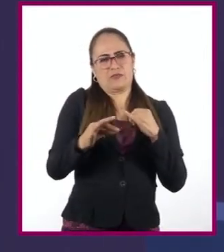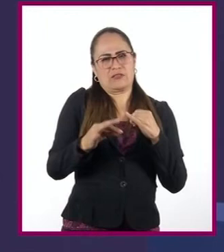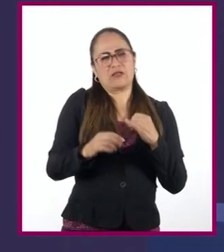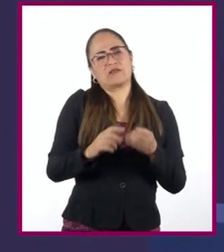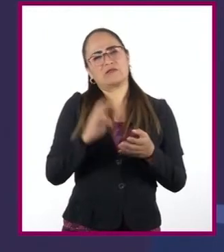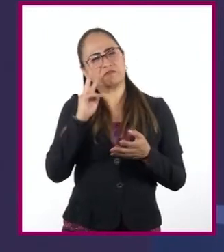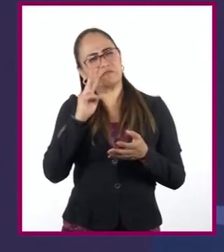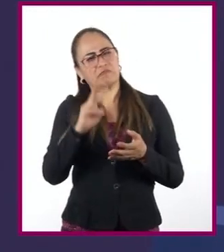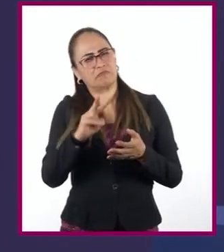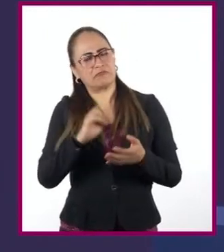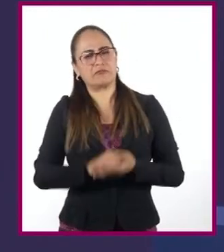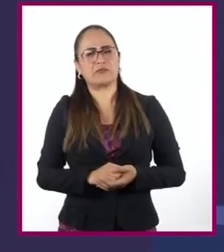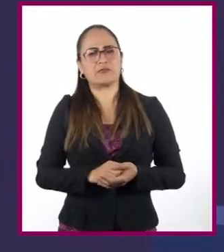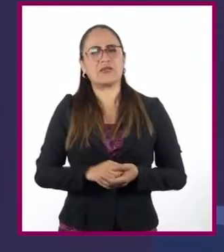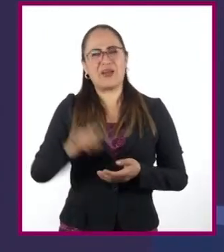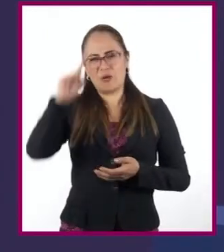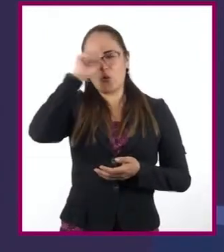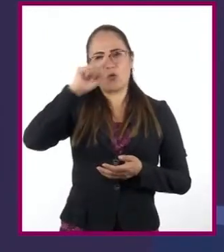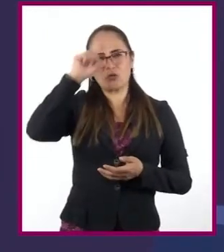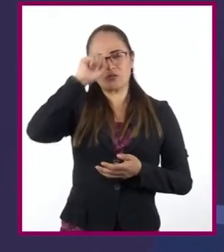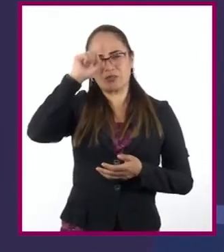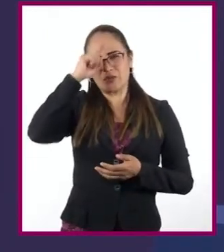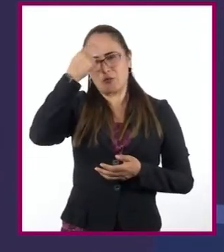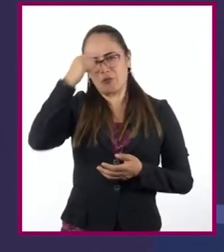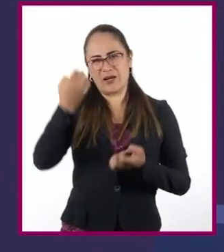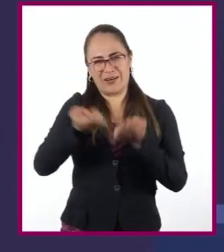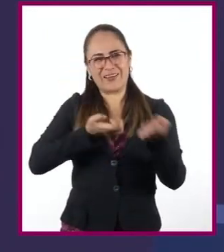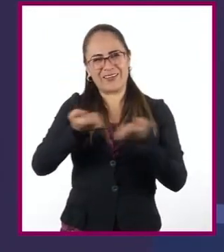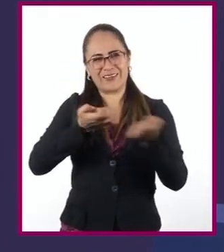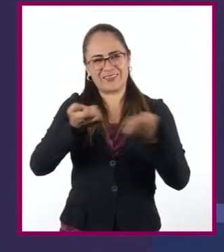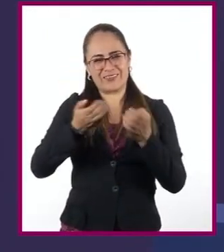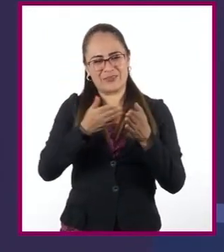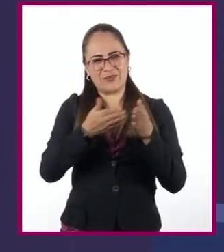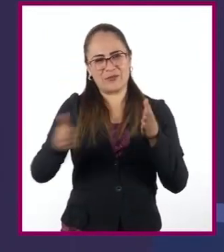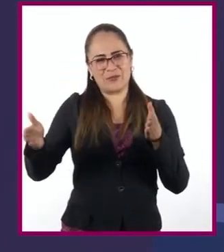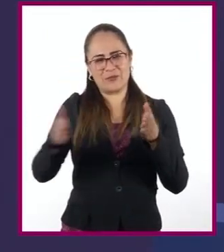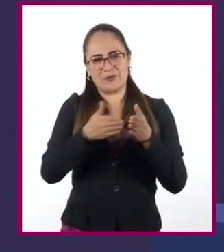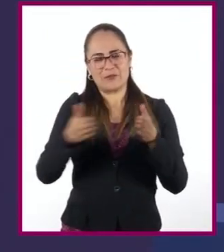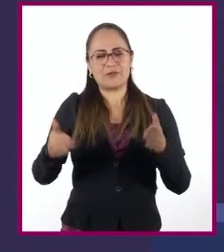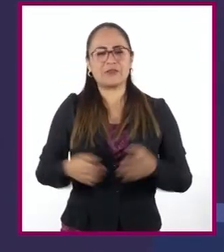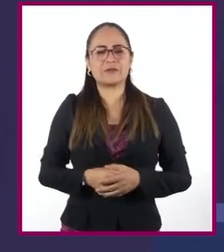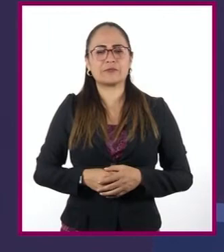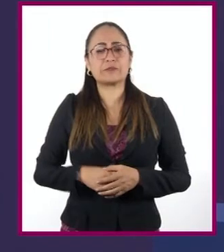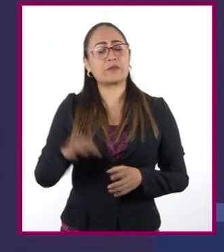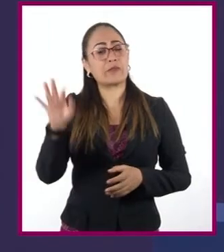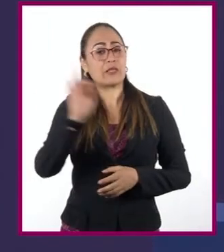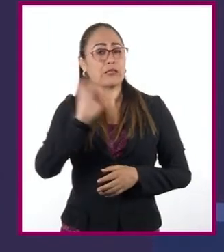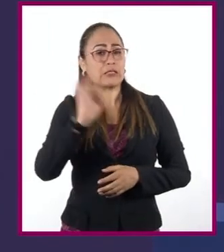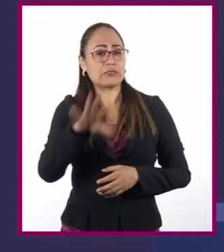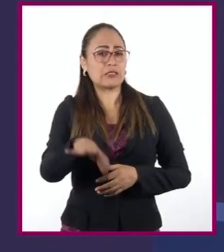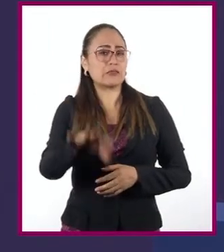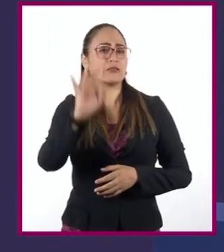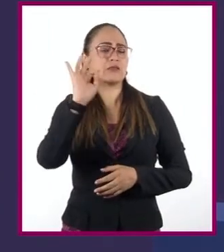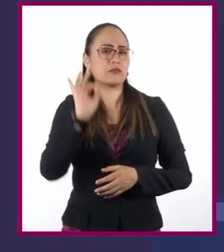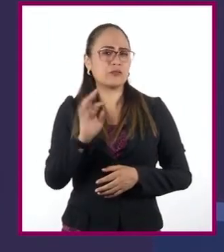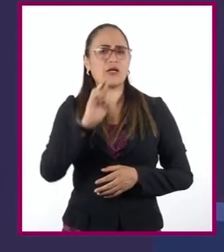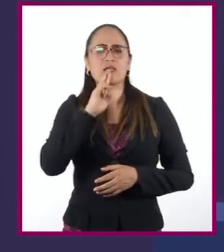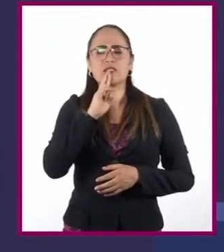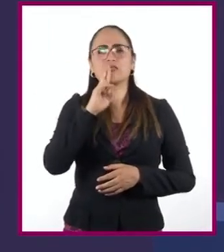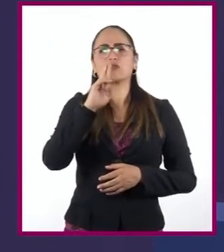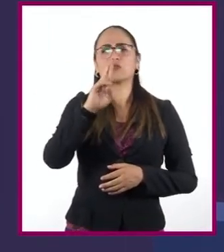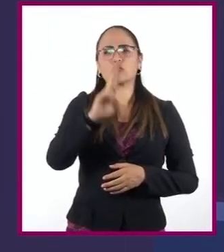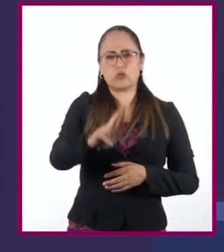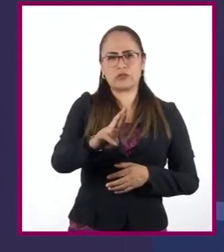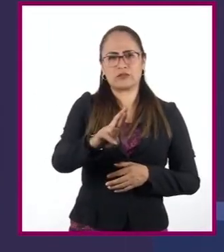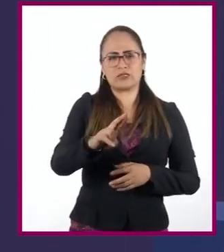Observen las siguientes sugerencias para el ejercicio que hemos estado realizando. Una opción es exponer los resultados de acuerdo